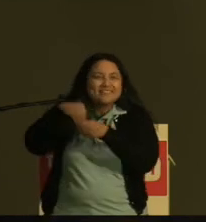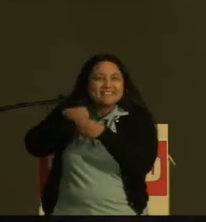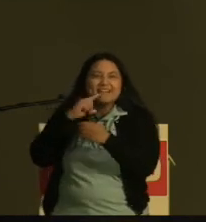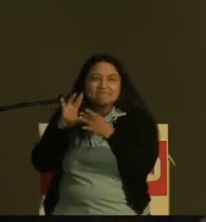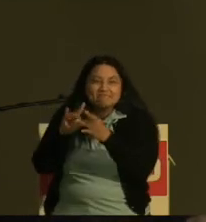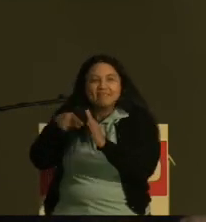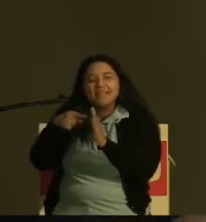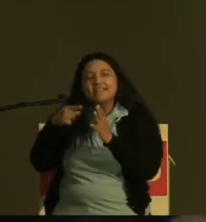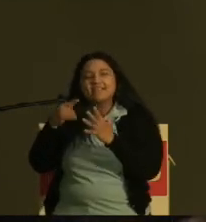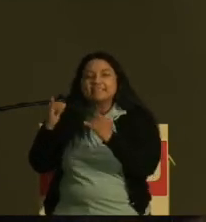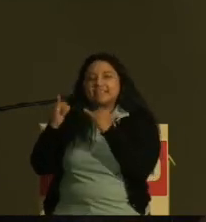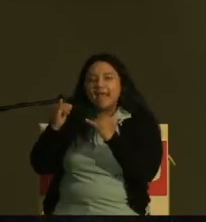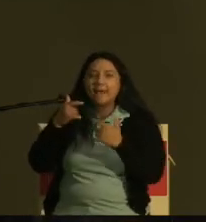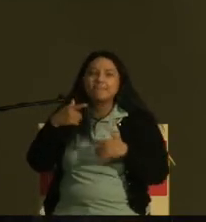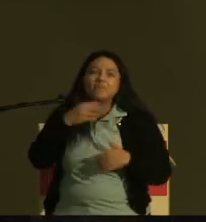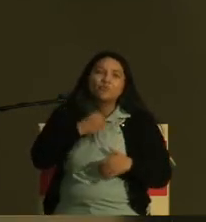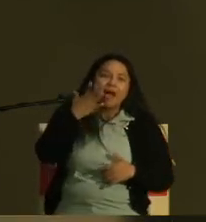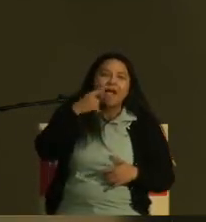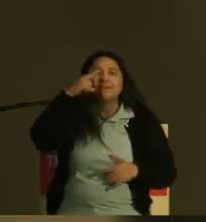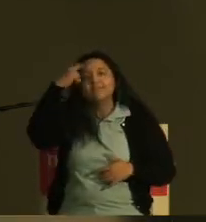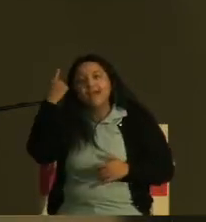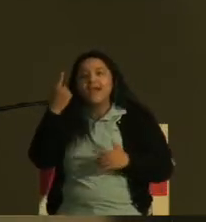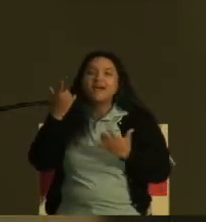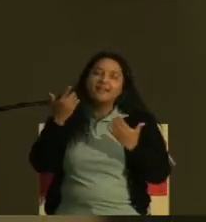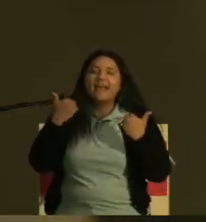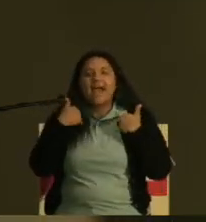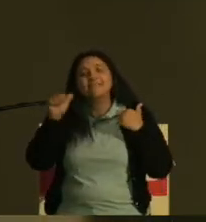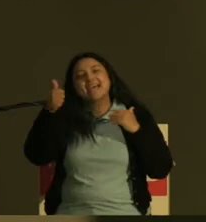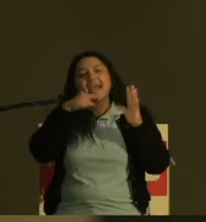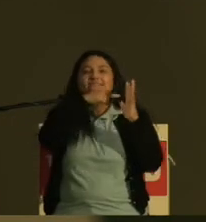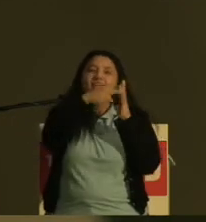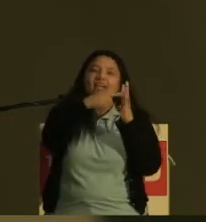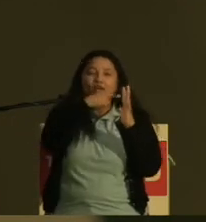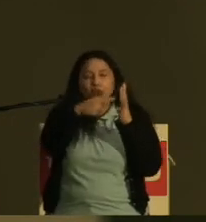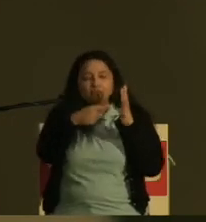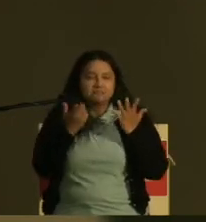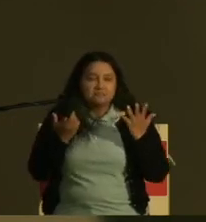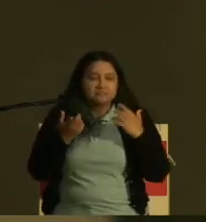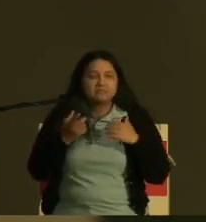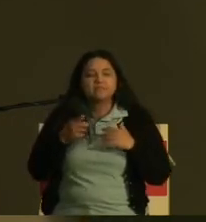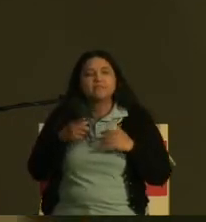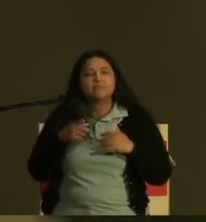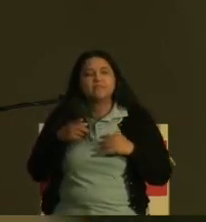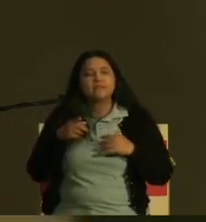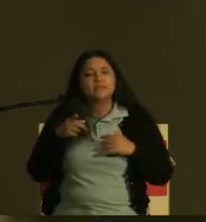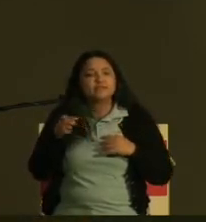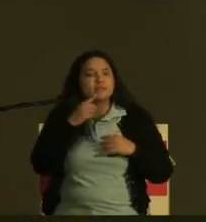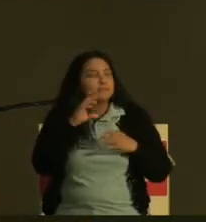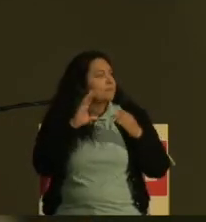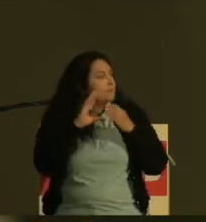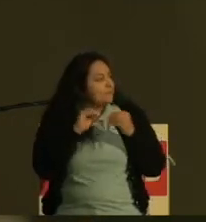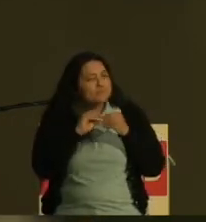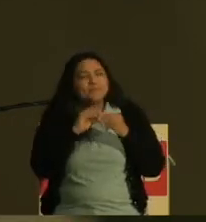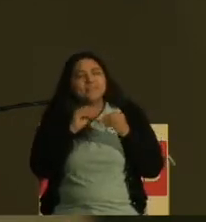10 fingers. By 10 fingers. Y Lyle todas las mañanas me decía, Mario, léeme, read